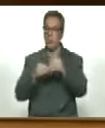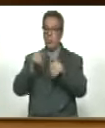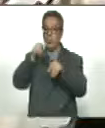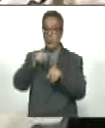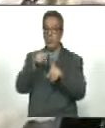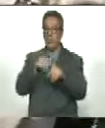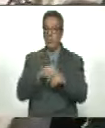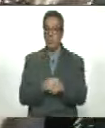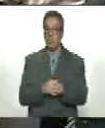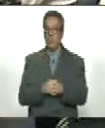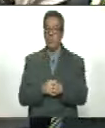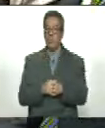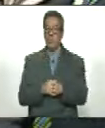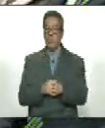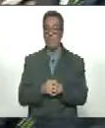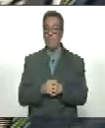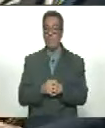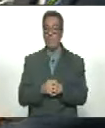todavía